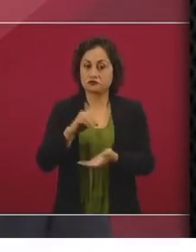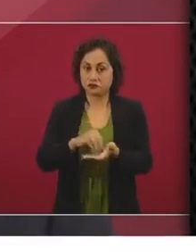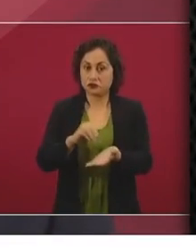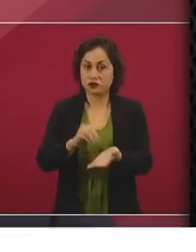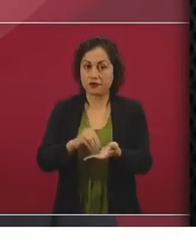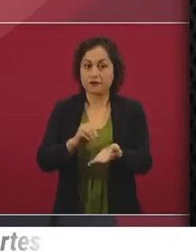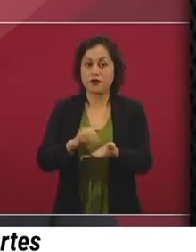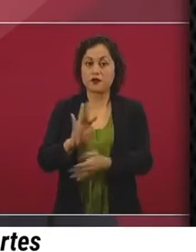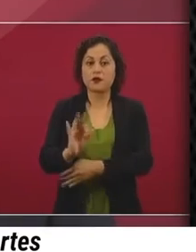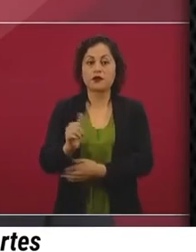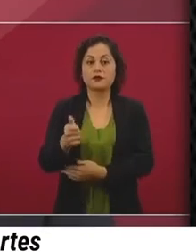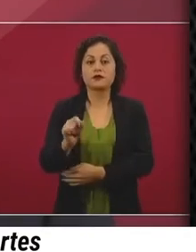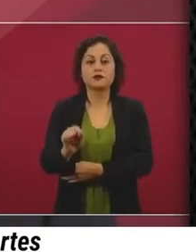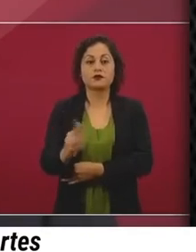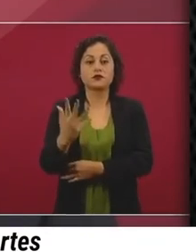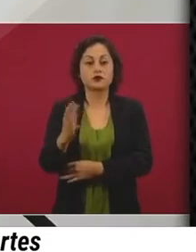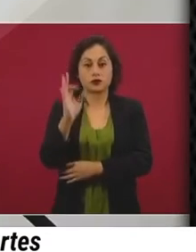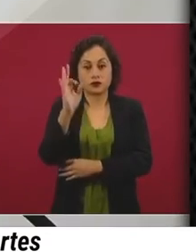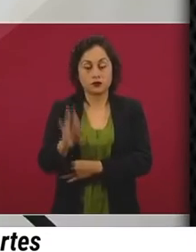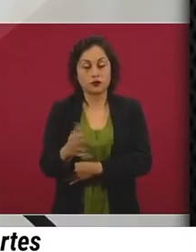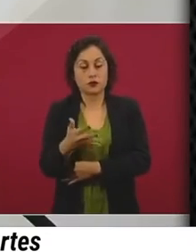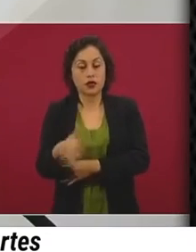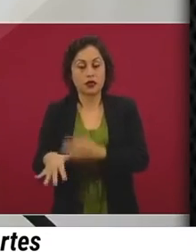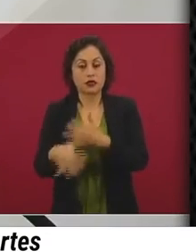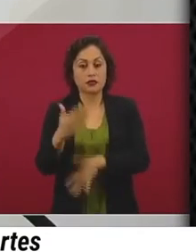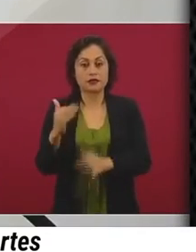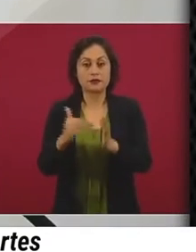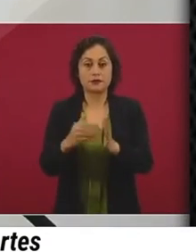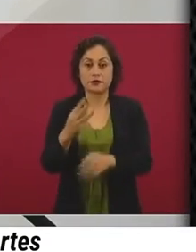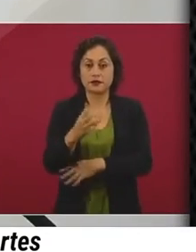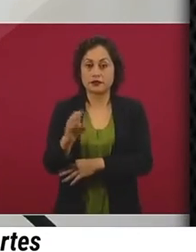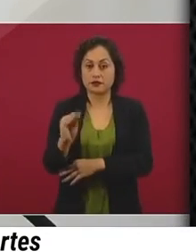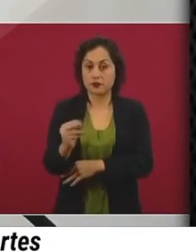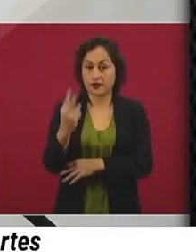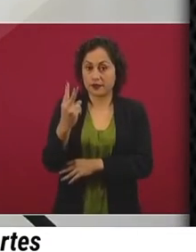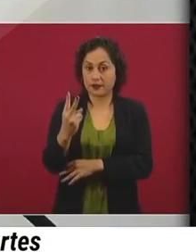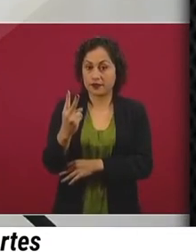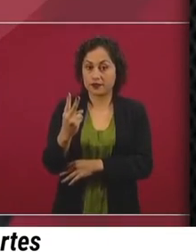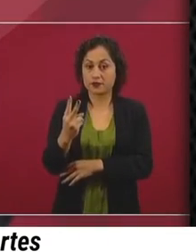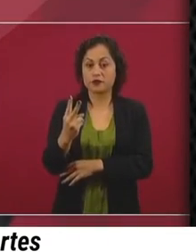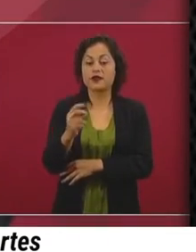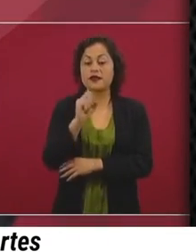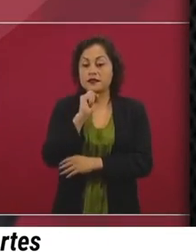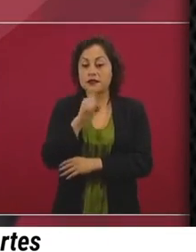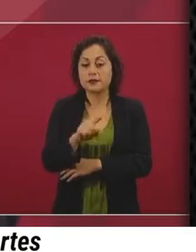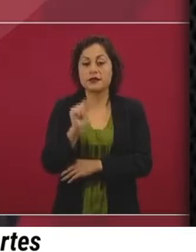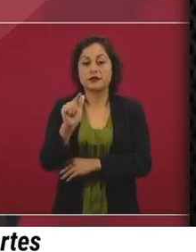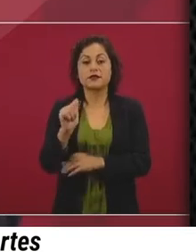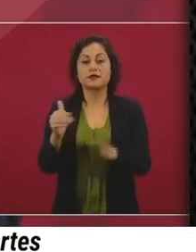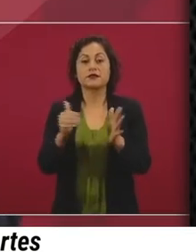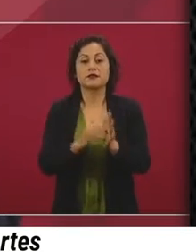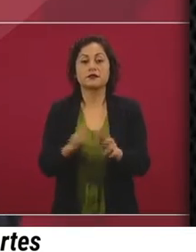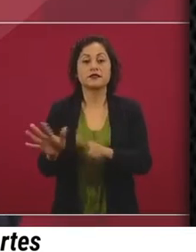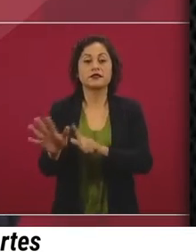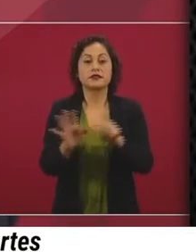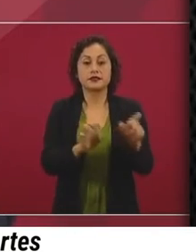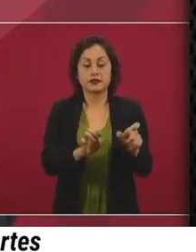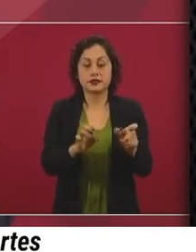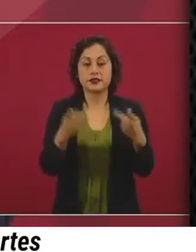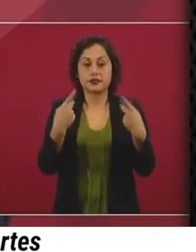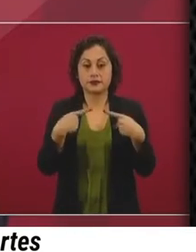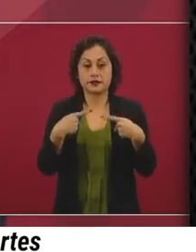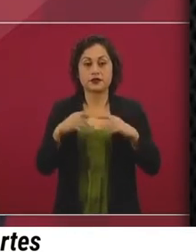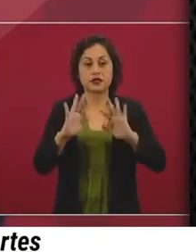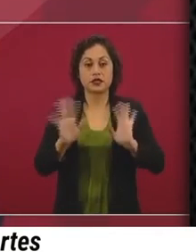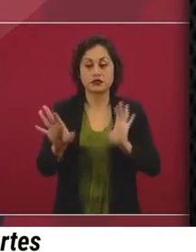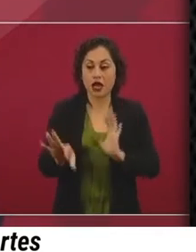Con los hallazgos en el predio Rancho Nuevo, en el barrio de San Juan del municipio de Salvatierra, Guanajuato ya figura en el segundo lugar de los